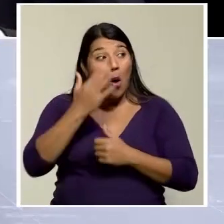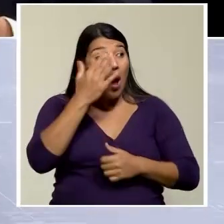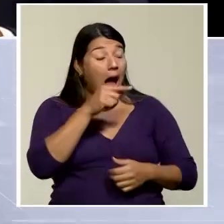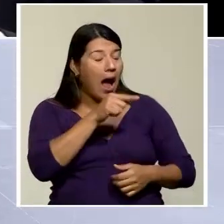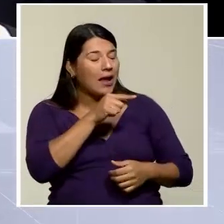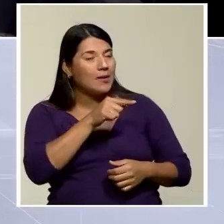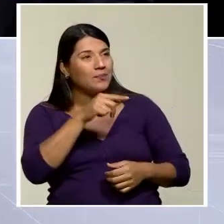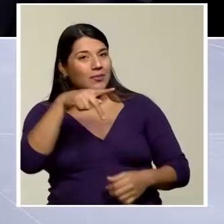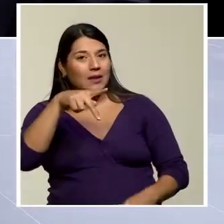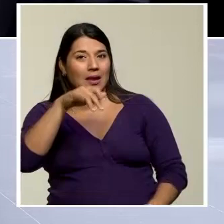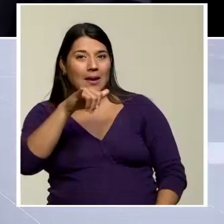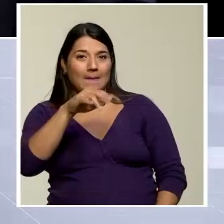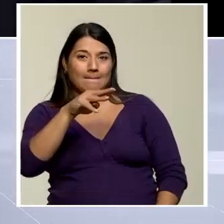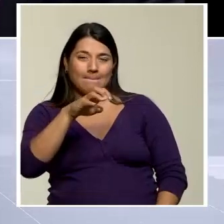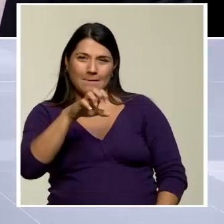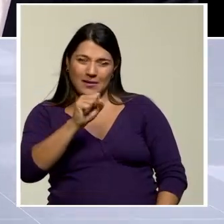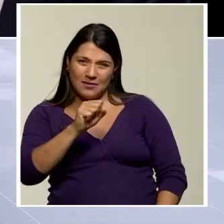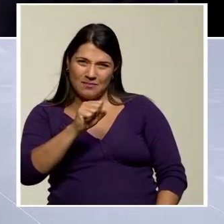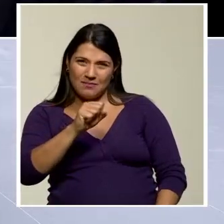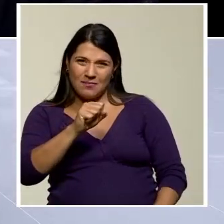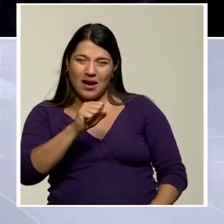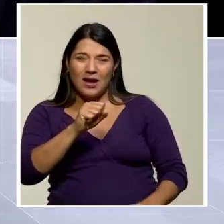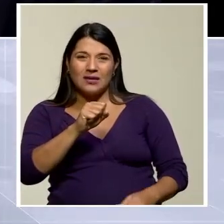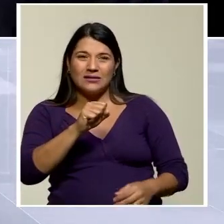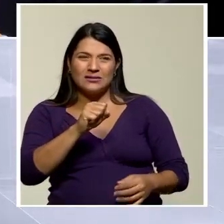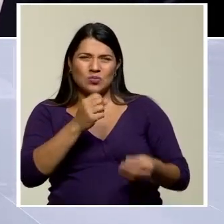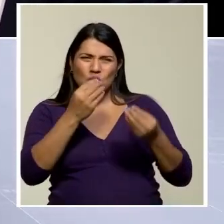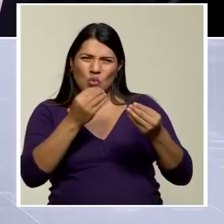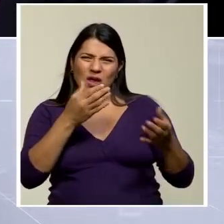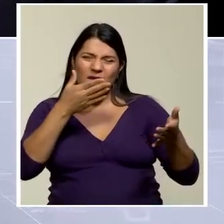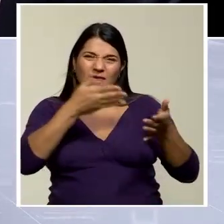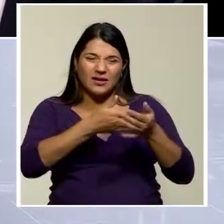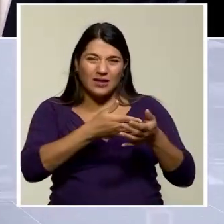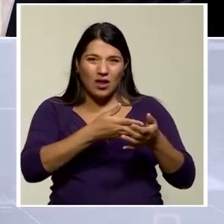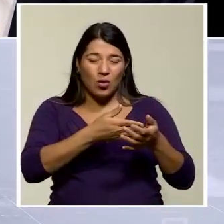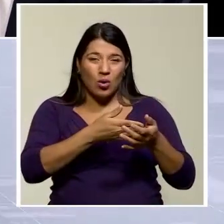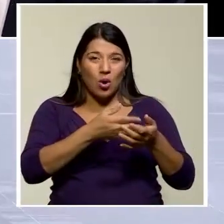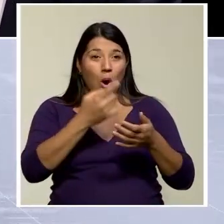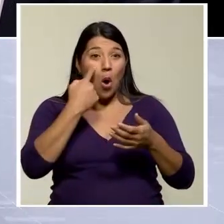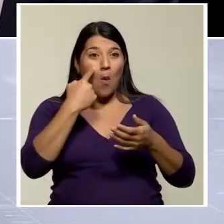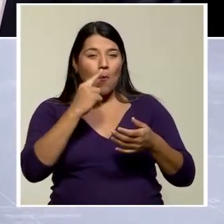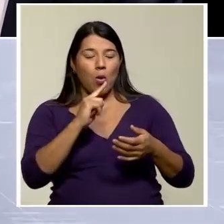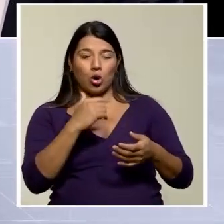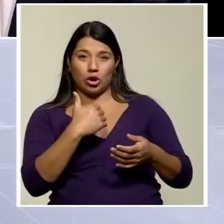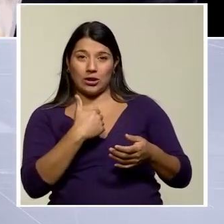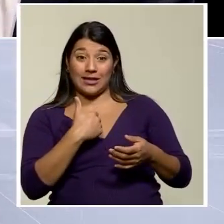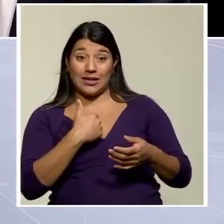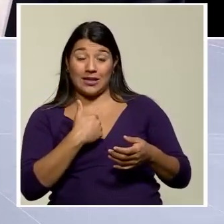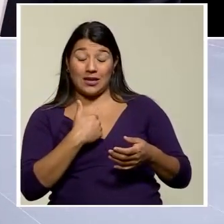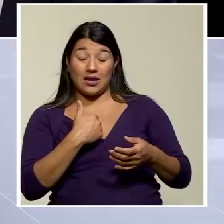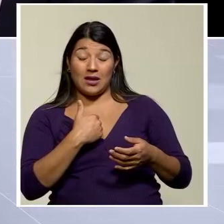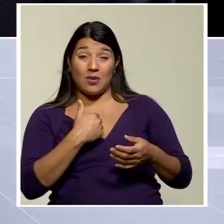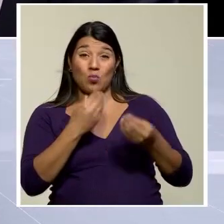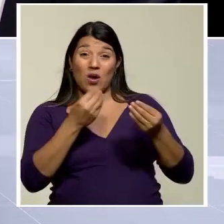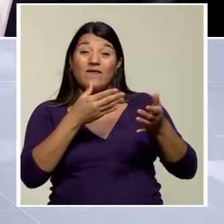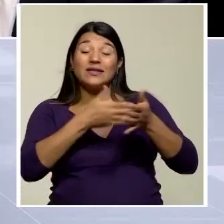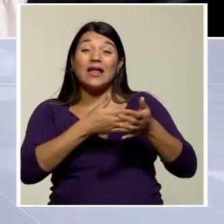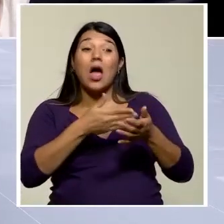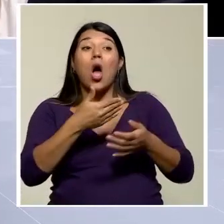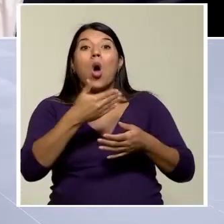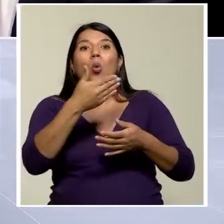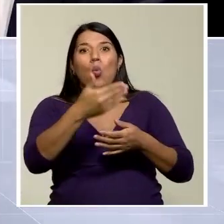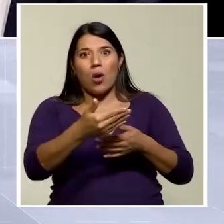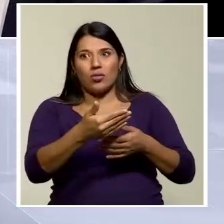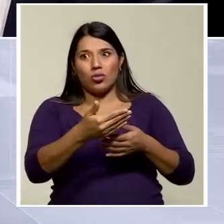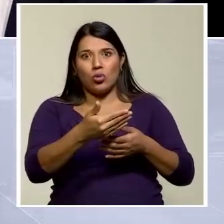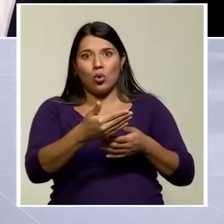pymes son las que más sufren tener un trabajador en blanco, digamos, regular, un trabajador registrado en la